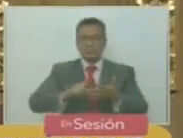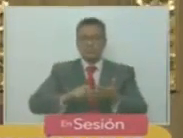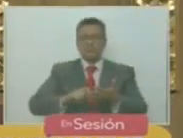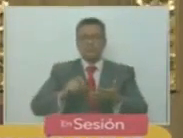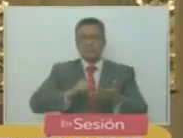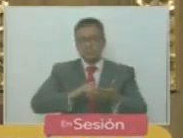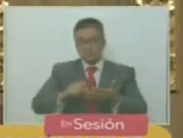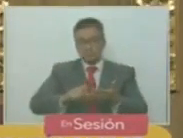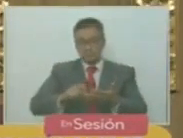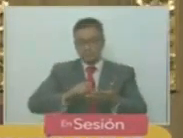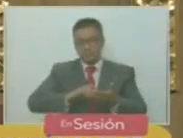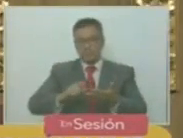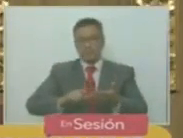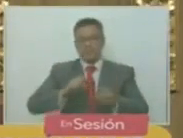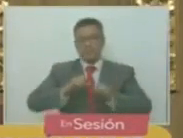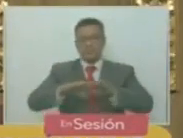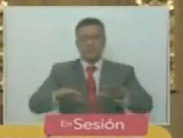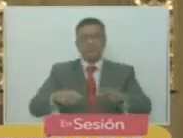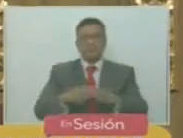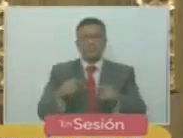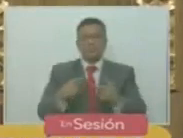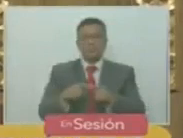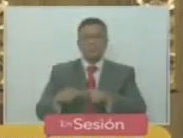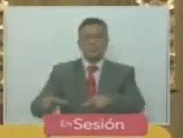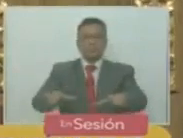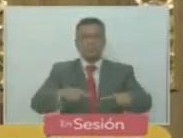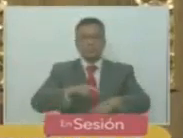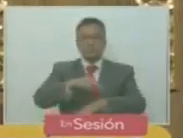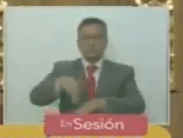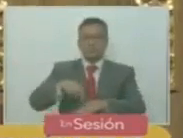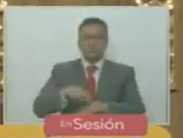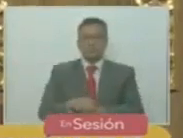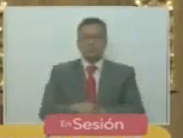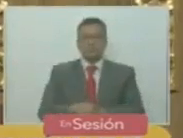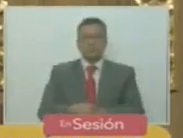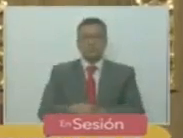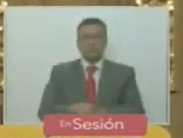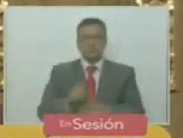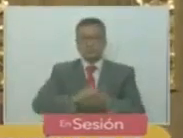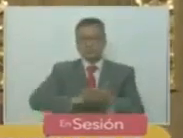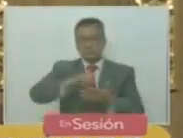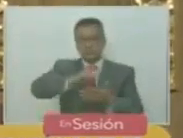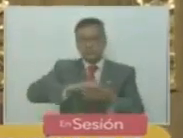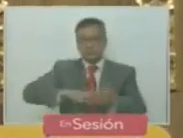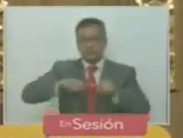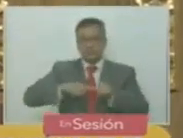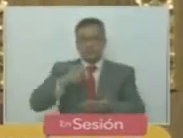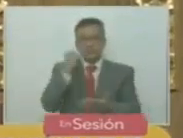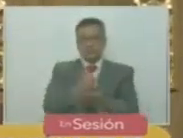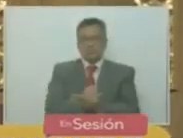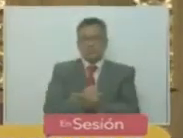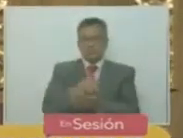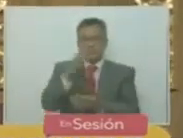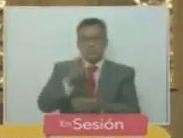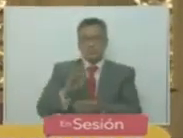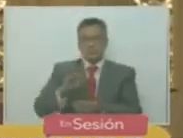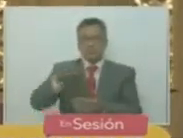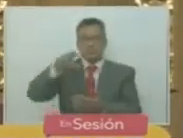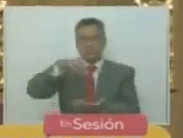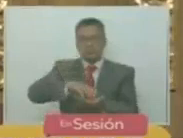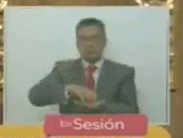Distribúyase y promuévase su difusión en todo el territorio nacional. Dado, firmado y sellado en el Palacio Federal